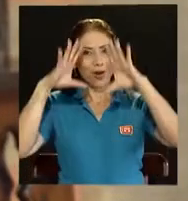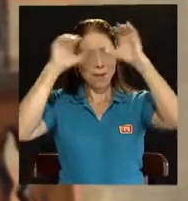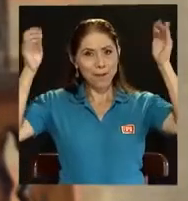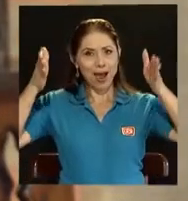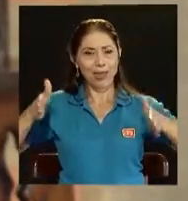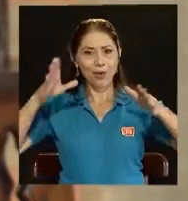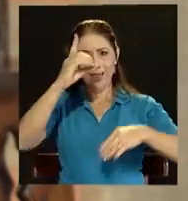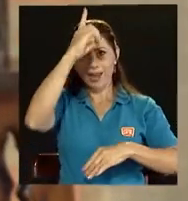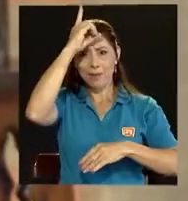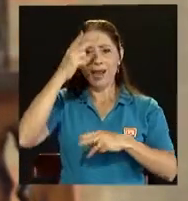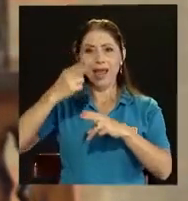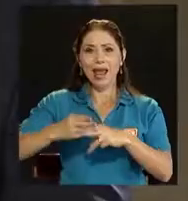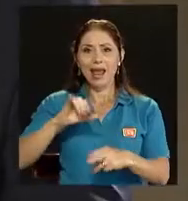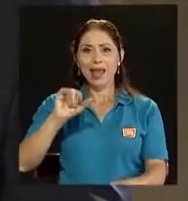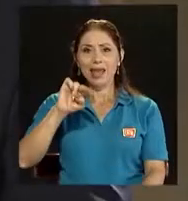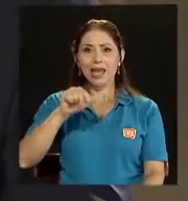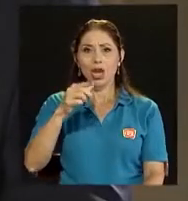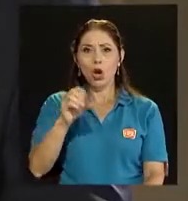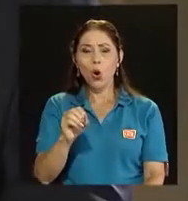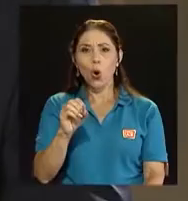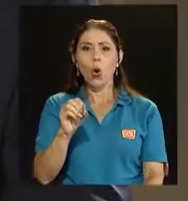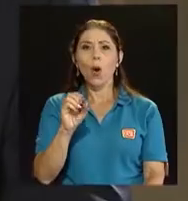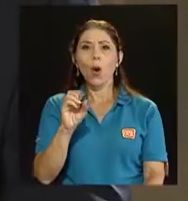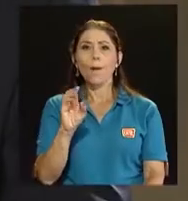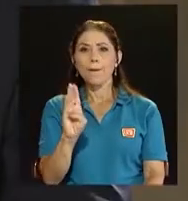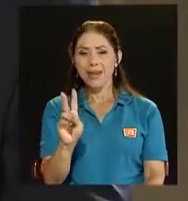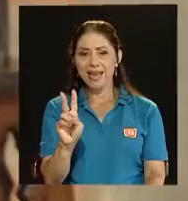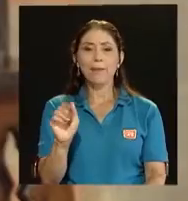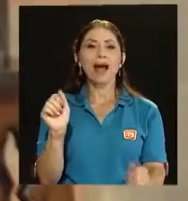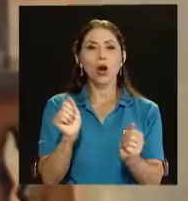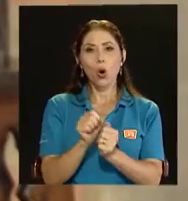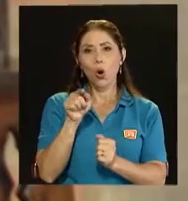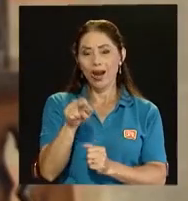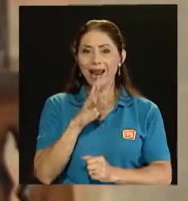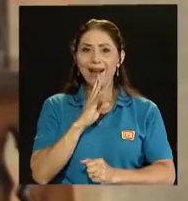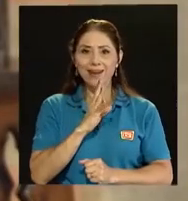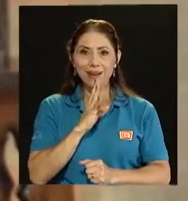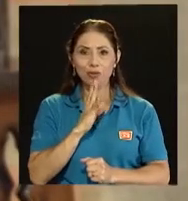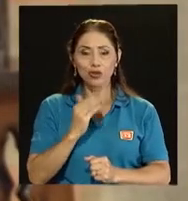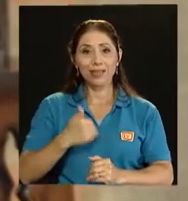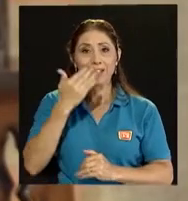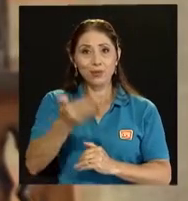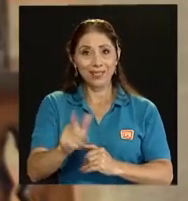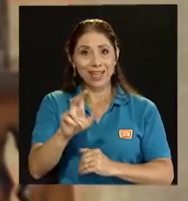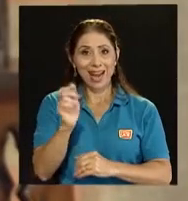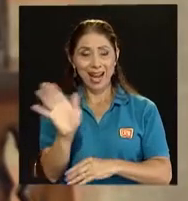de Alemania, don Ingo Wilkemann, con quien hablaremos una vez que el canal